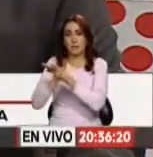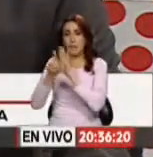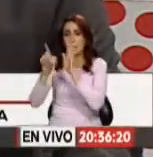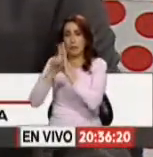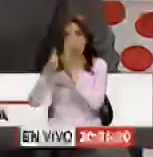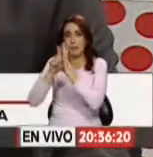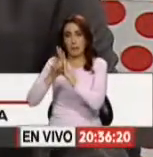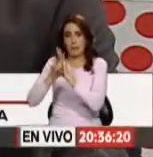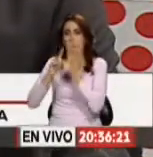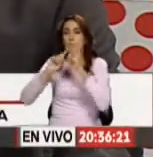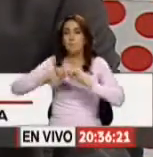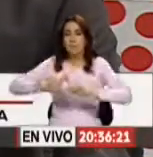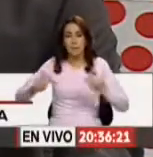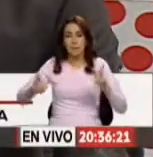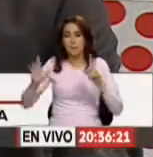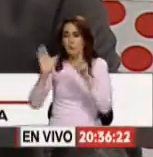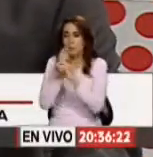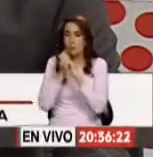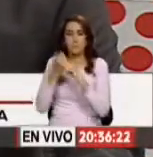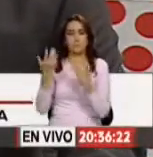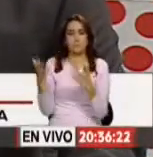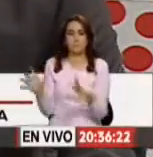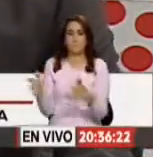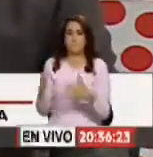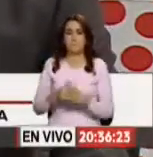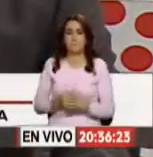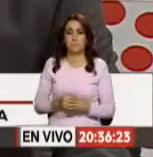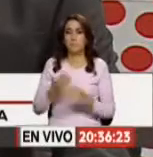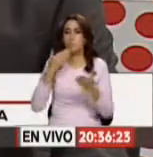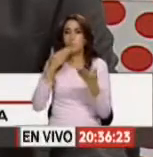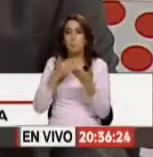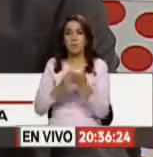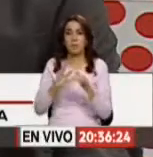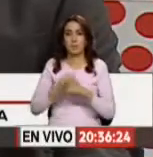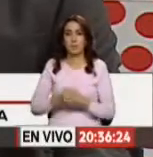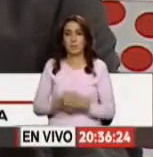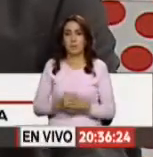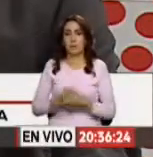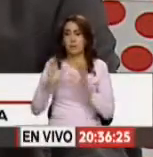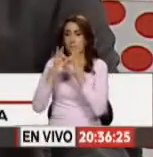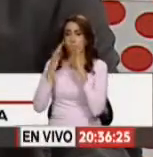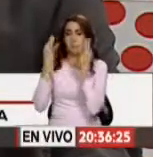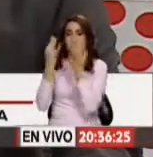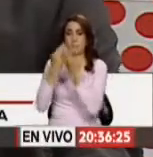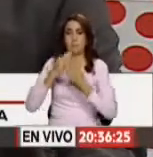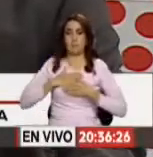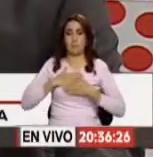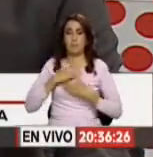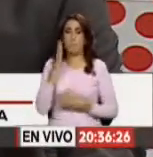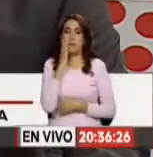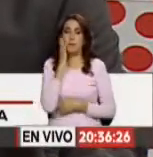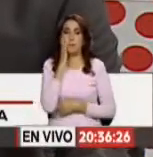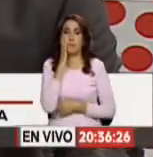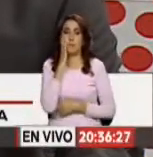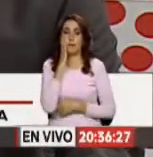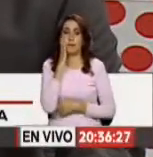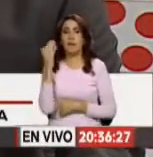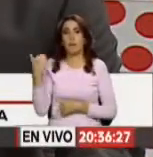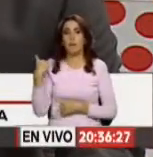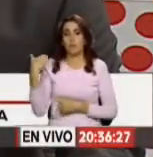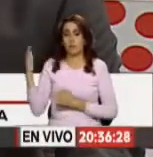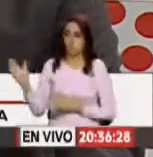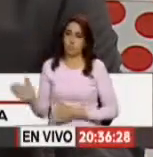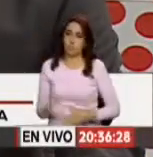Pero a pesar de eso, no se logra nada con eso. Y, por ejemplo, ese es el caso de mi familia, de mi mamá, que nosotros tuvimos que recurrir a